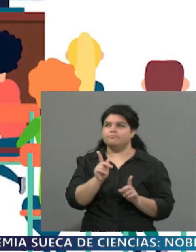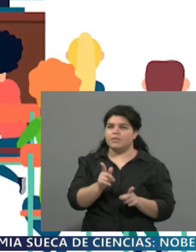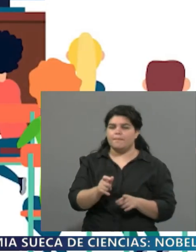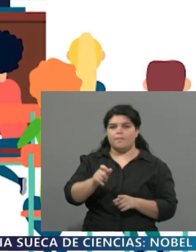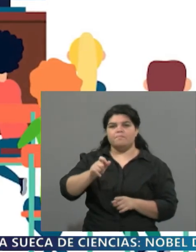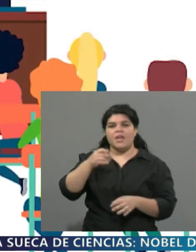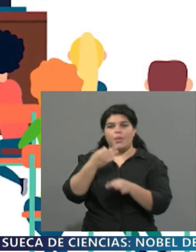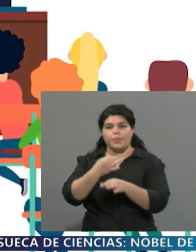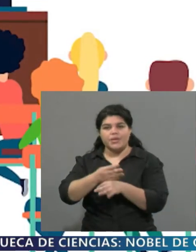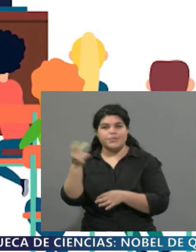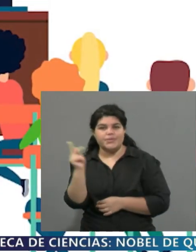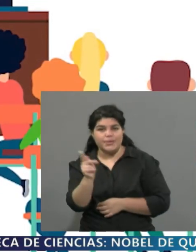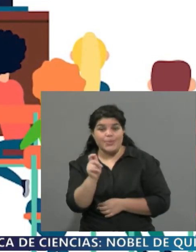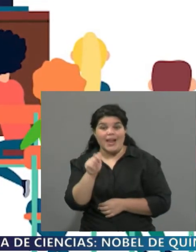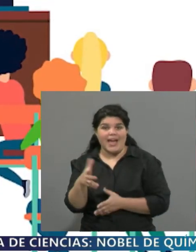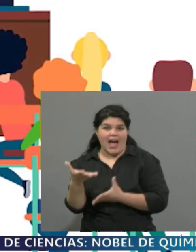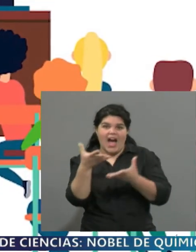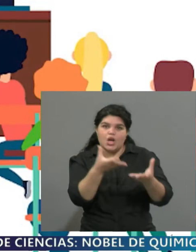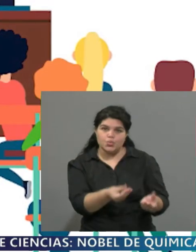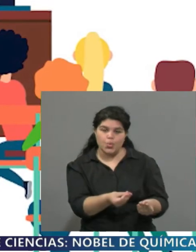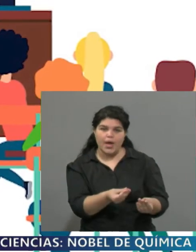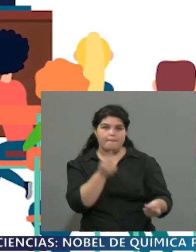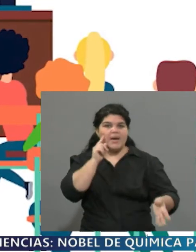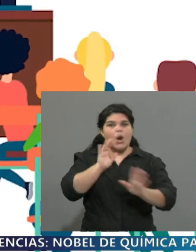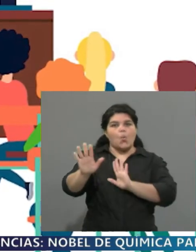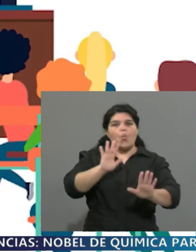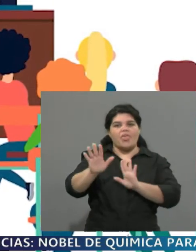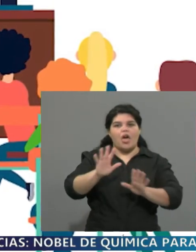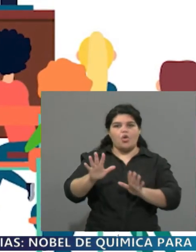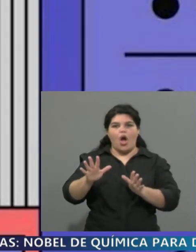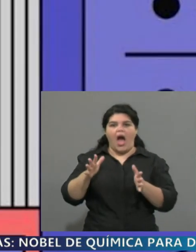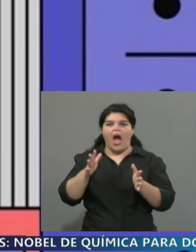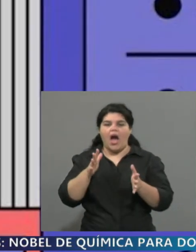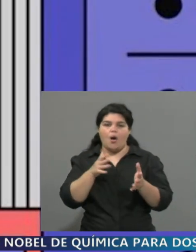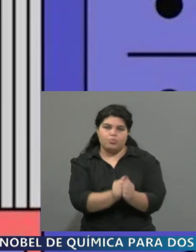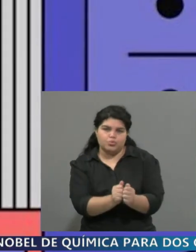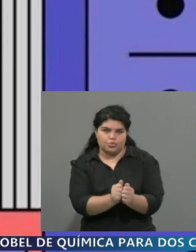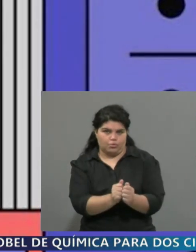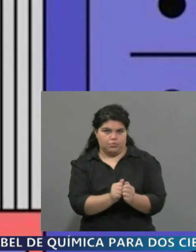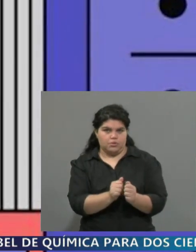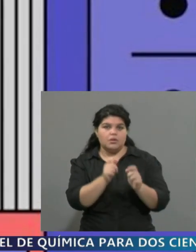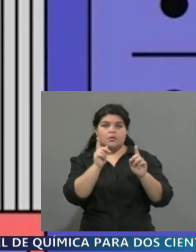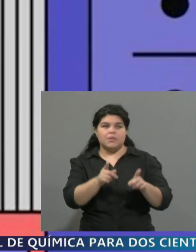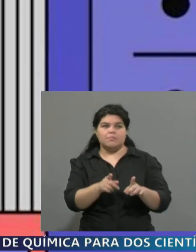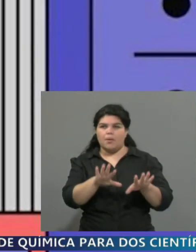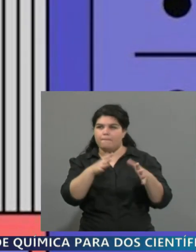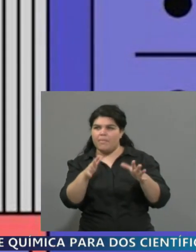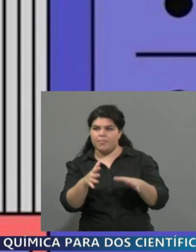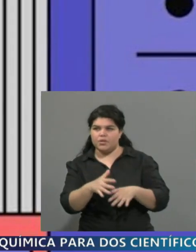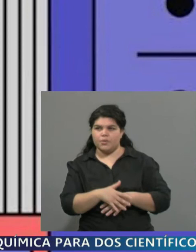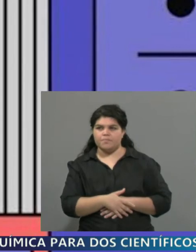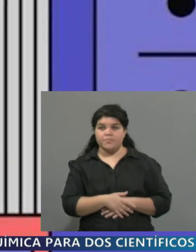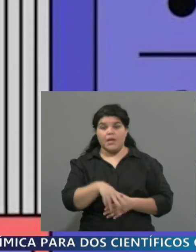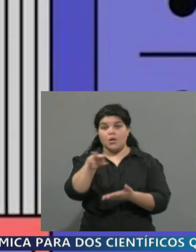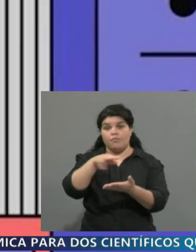ha posibilitado detectar abusos, prevenir e identificar abusos. Se calcula que entre el 70, según un informe que leí en la Ciudad de